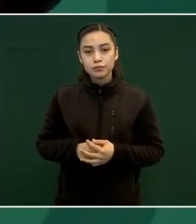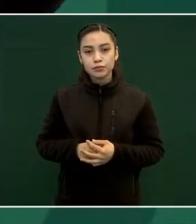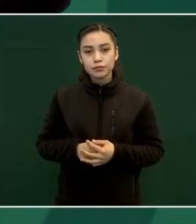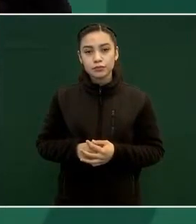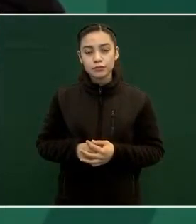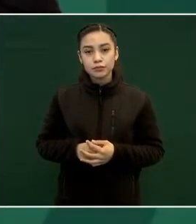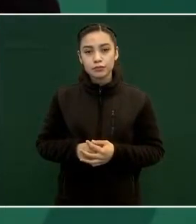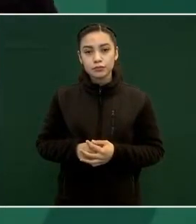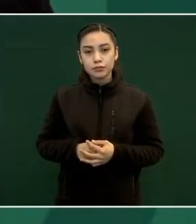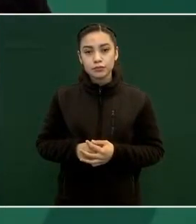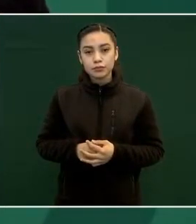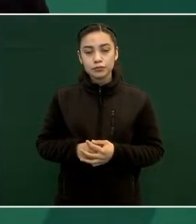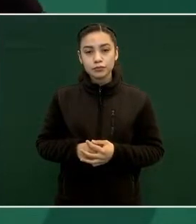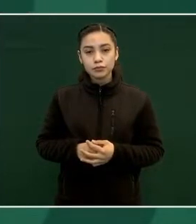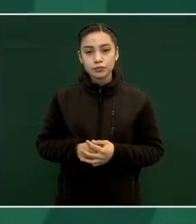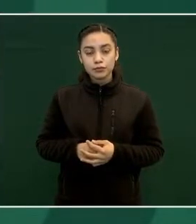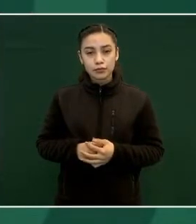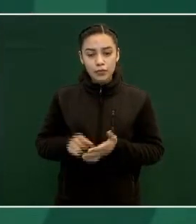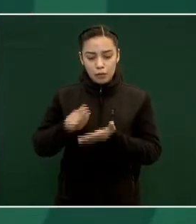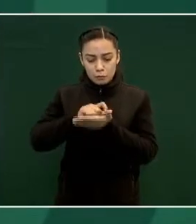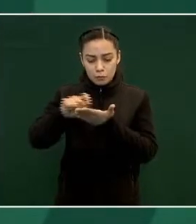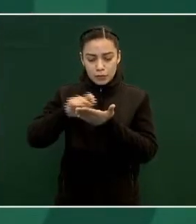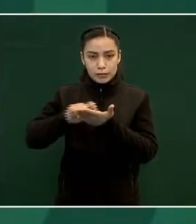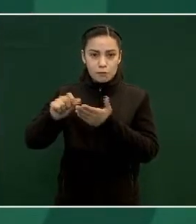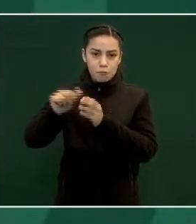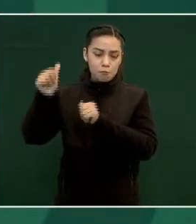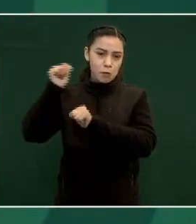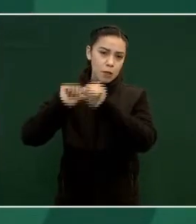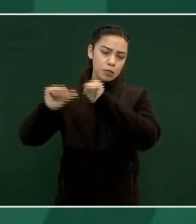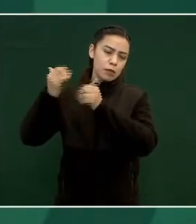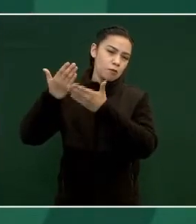del régimen antiguo.